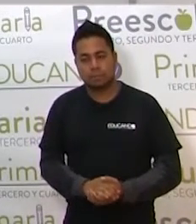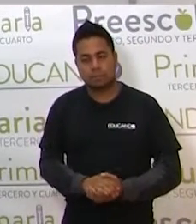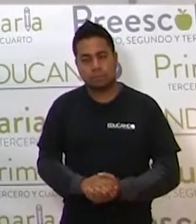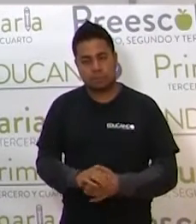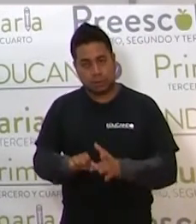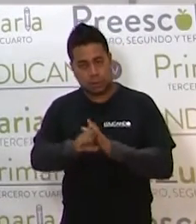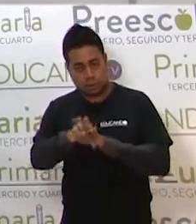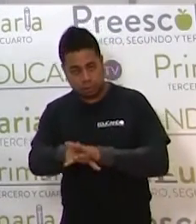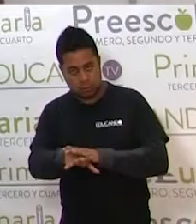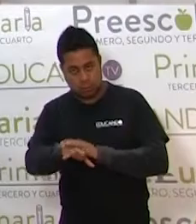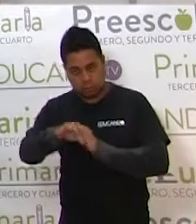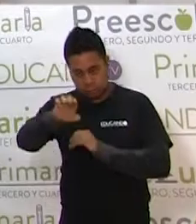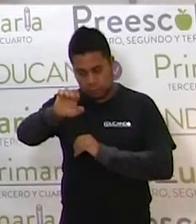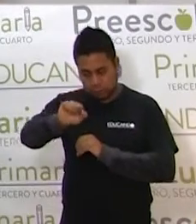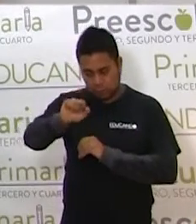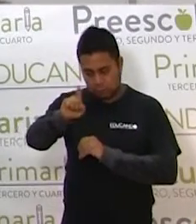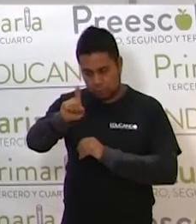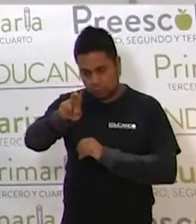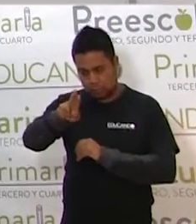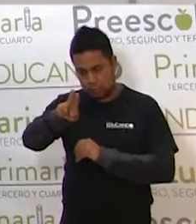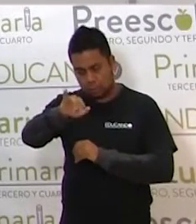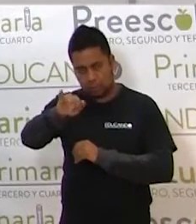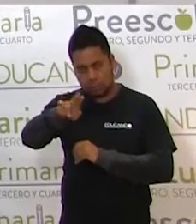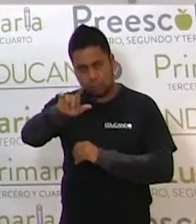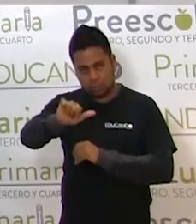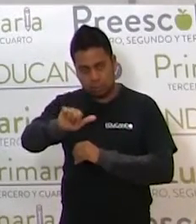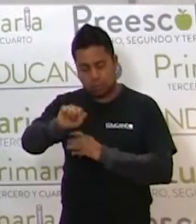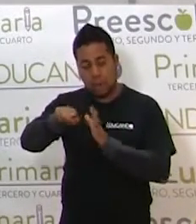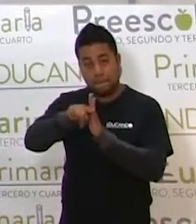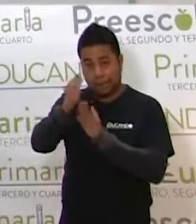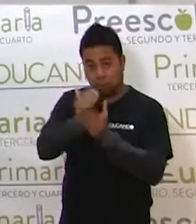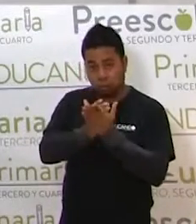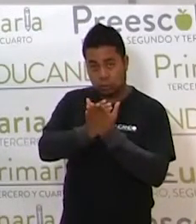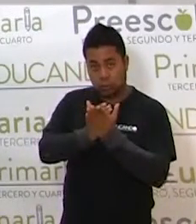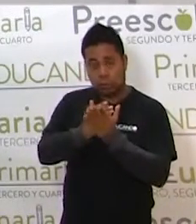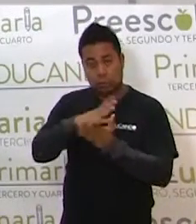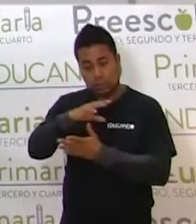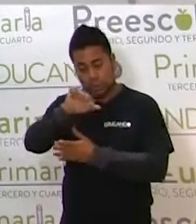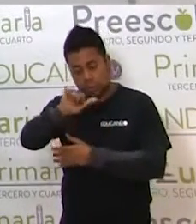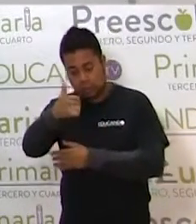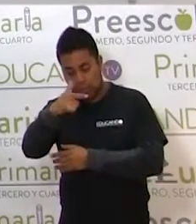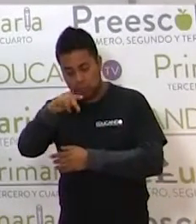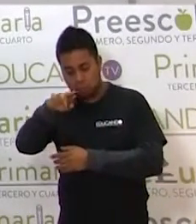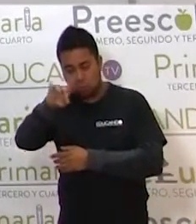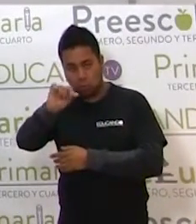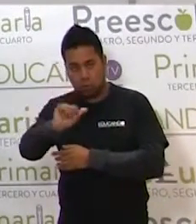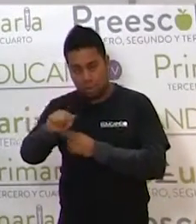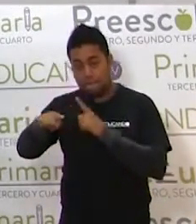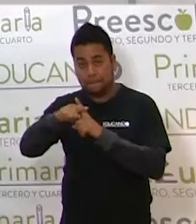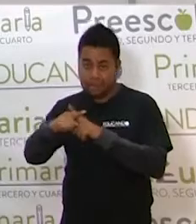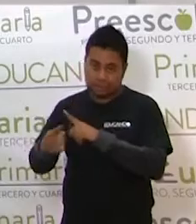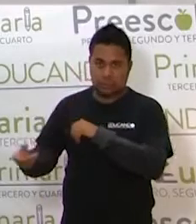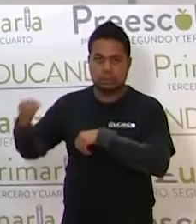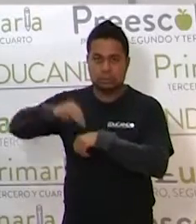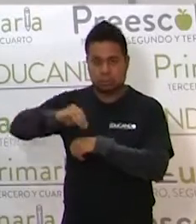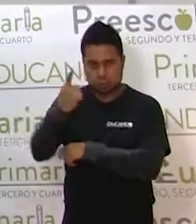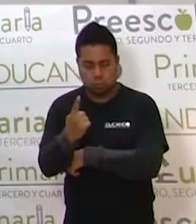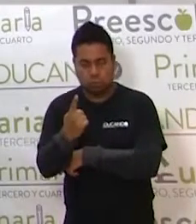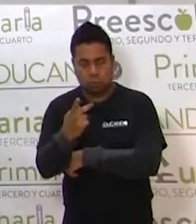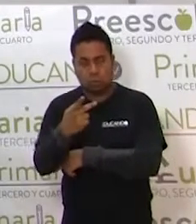aguda que sedujo la se le resta si es segura se le suma si es grave queda igual